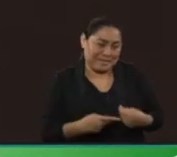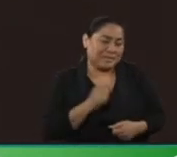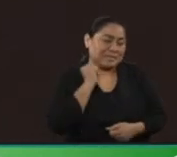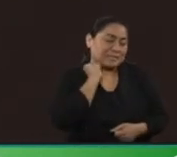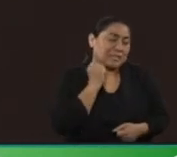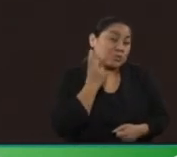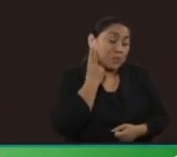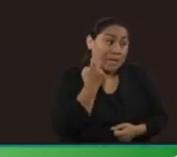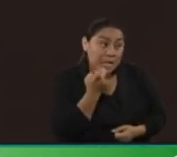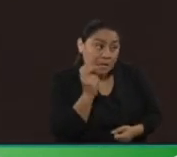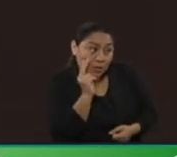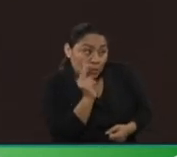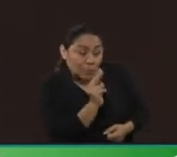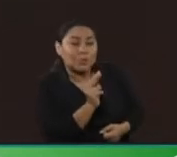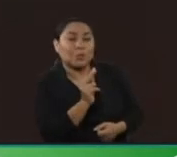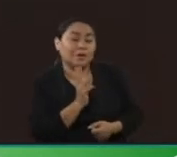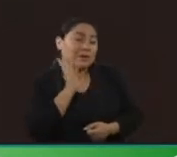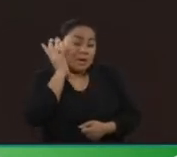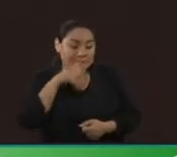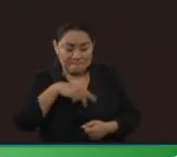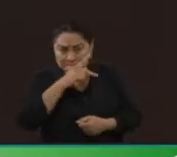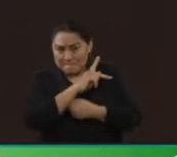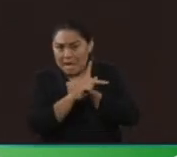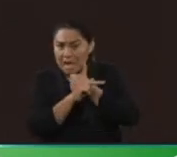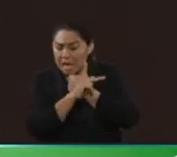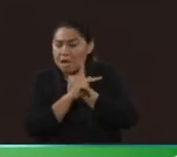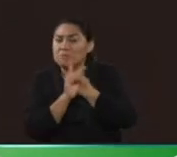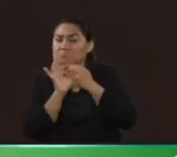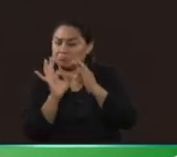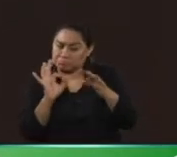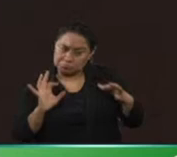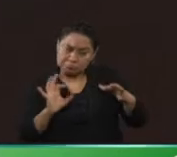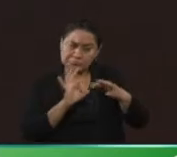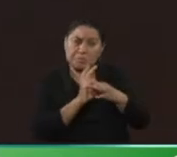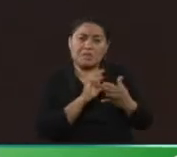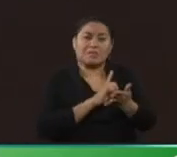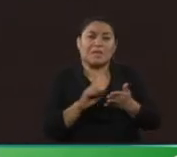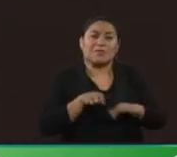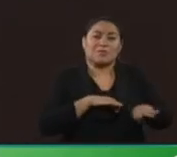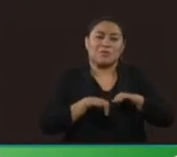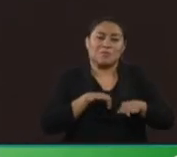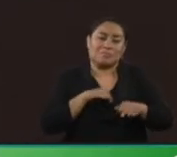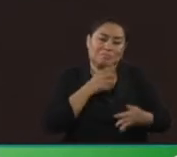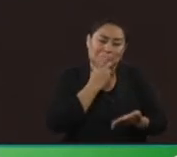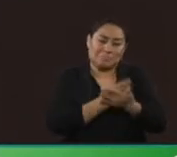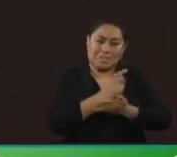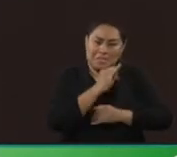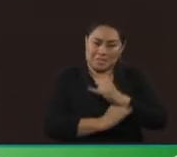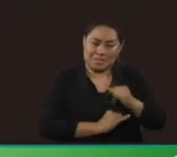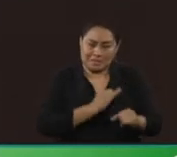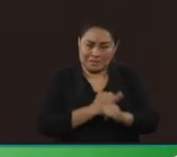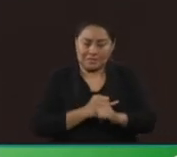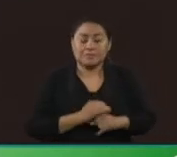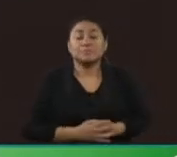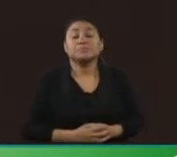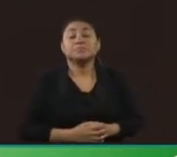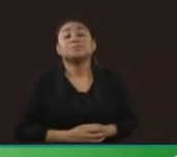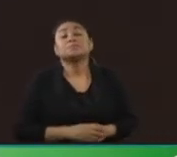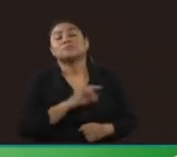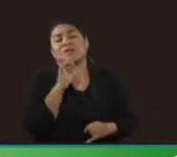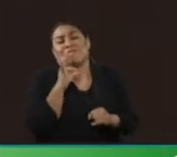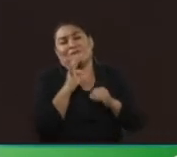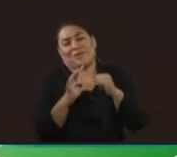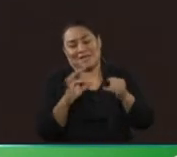significaba poner a nuestro país a Tono con los derechos laborales en el marco internacional en el texto final